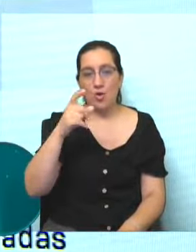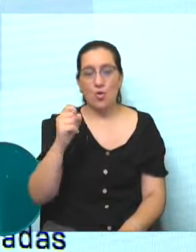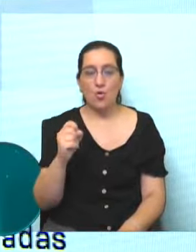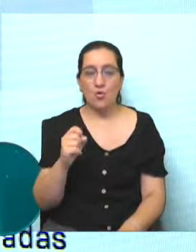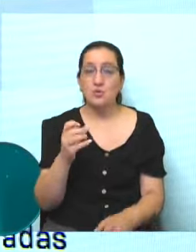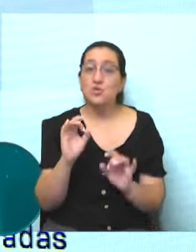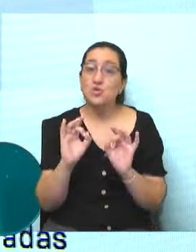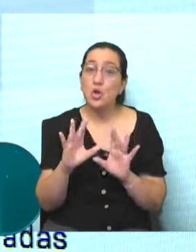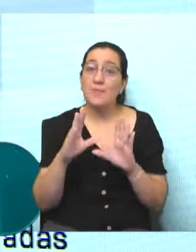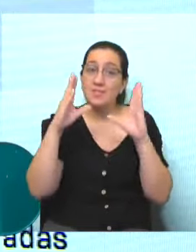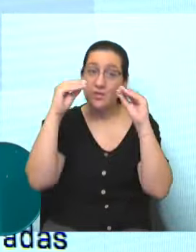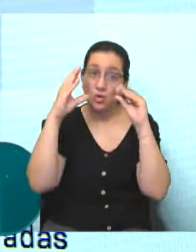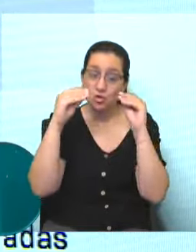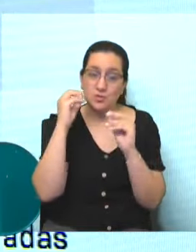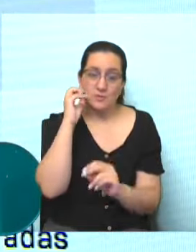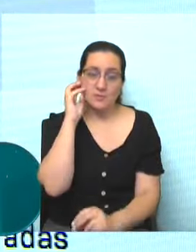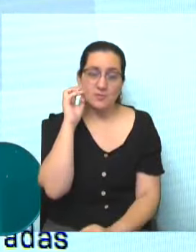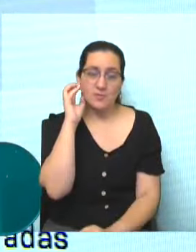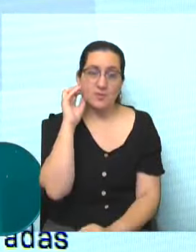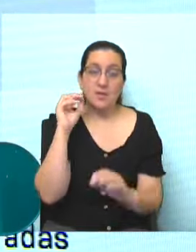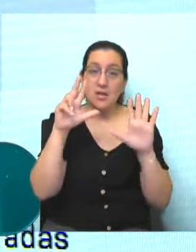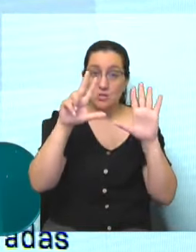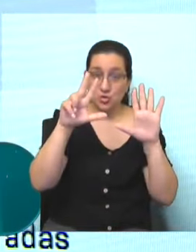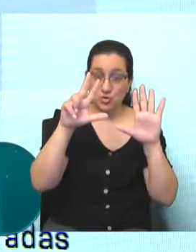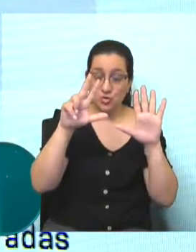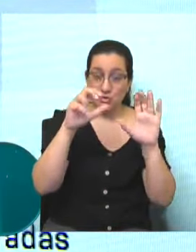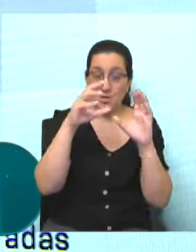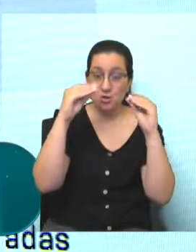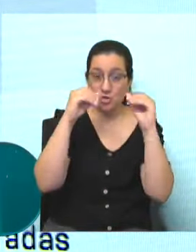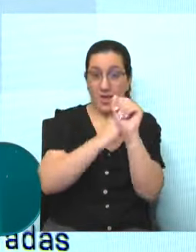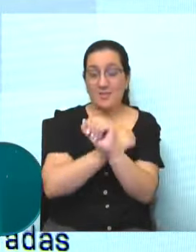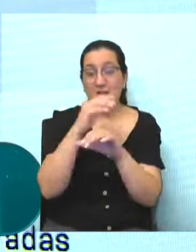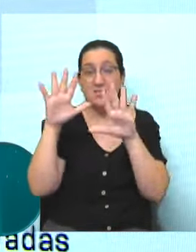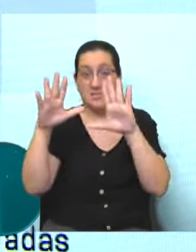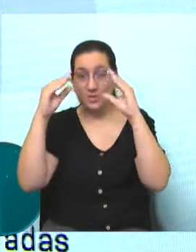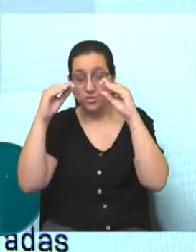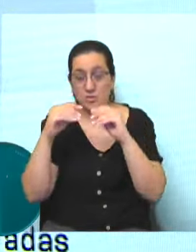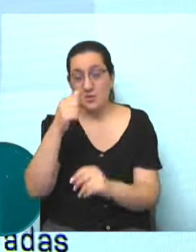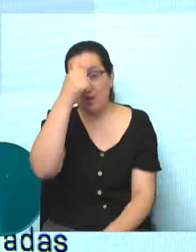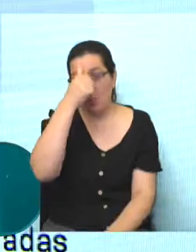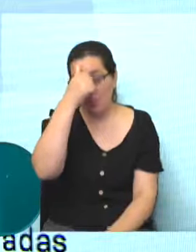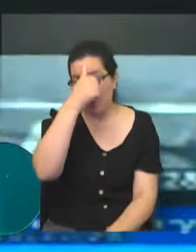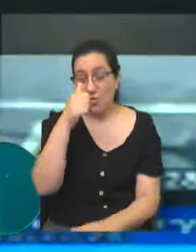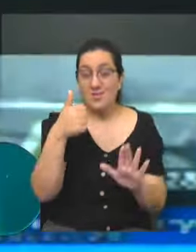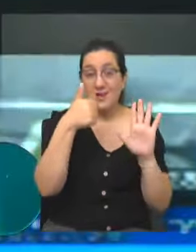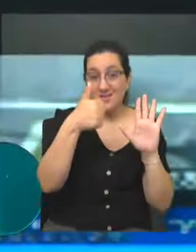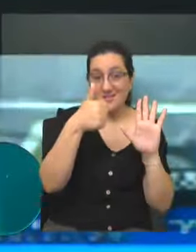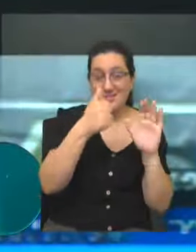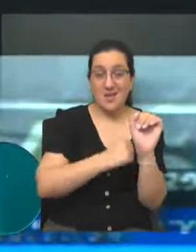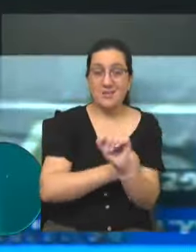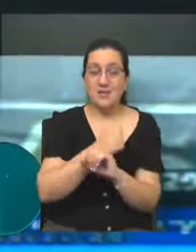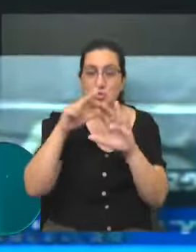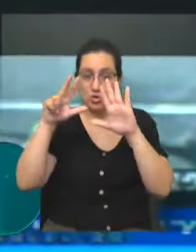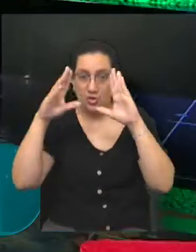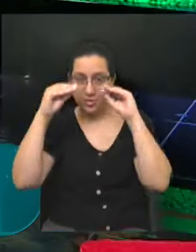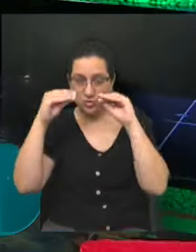a ser solamente en la noche, entre las 20 y las 22, y el día domingo entre las 18 y las 20 van a estar desviando